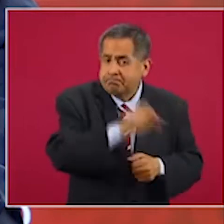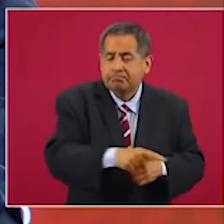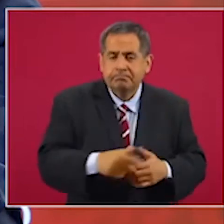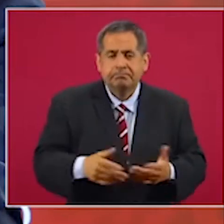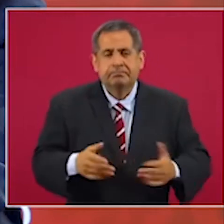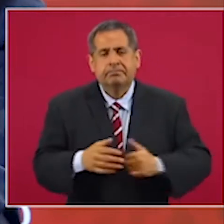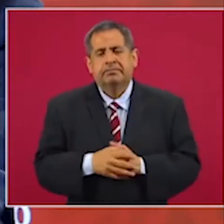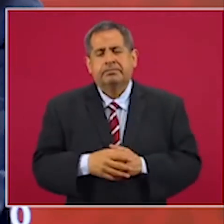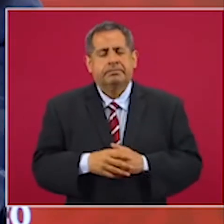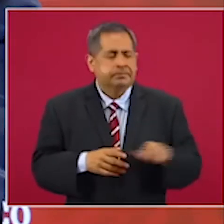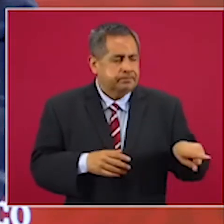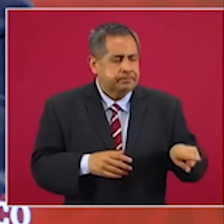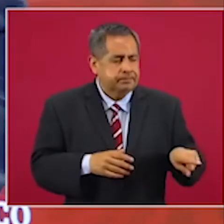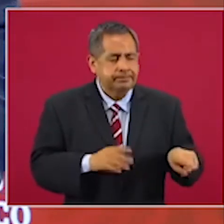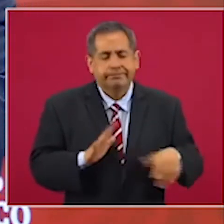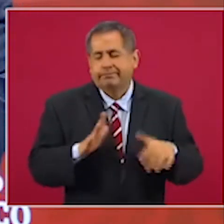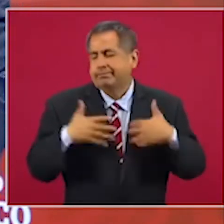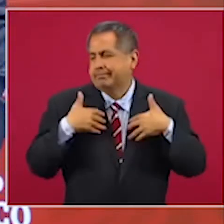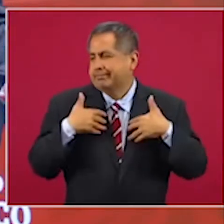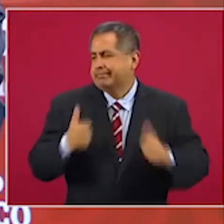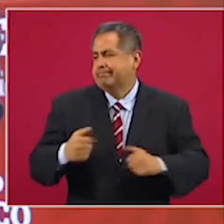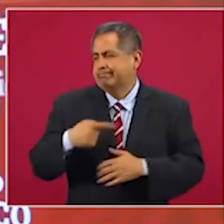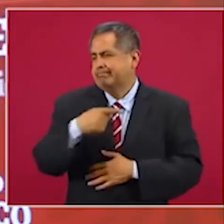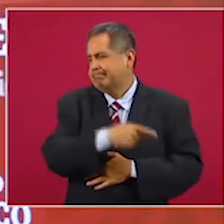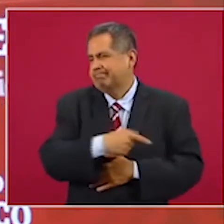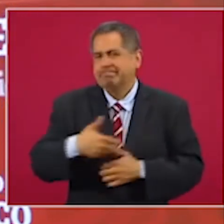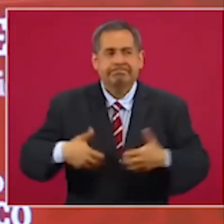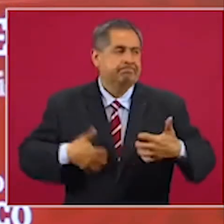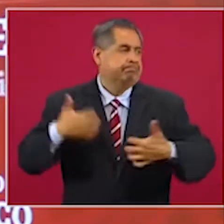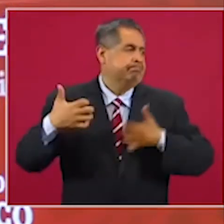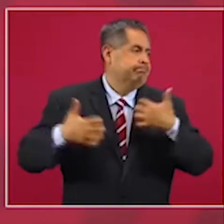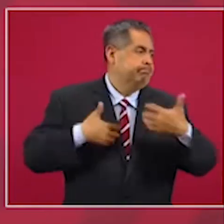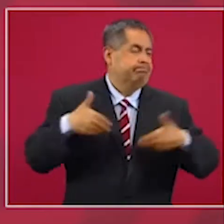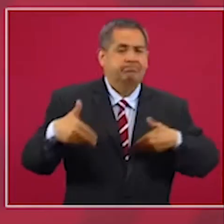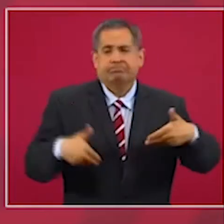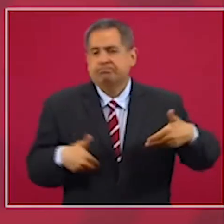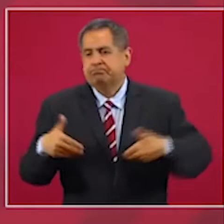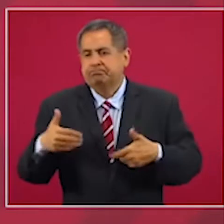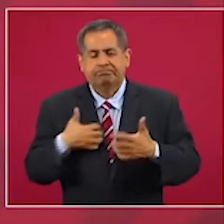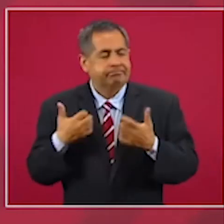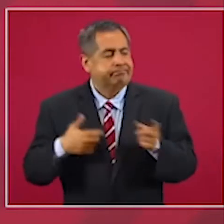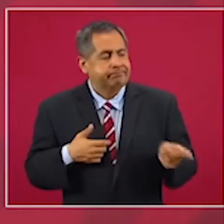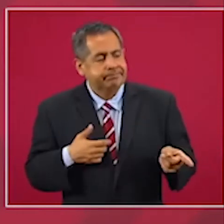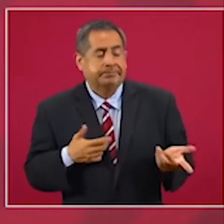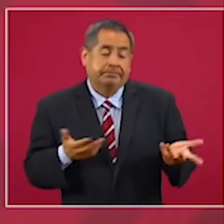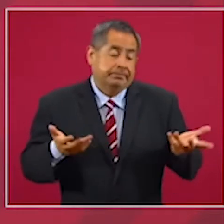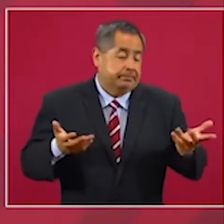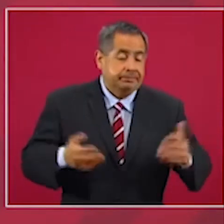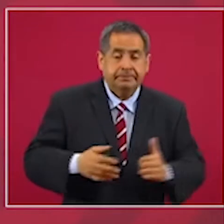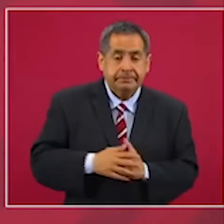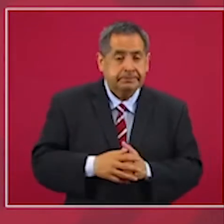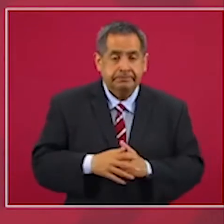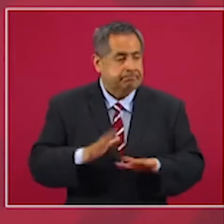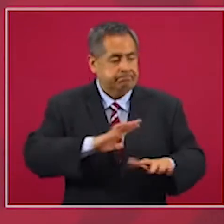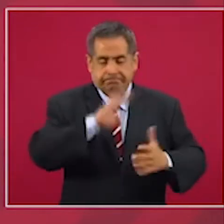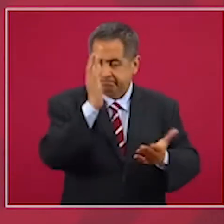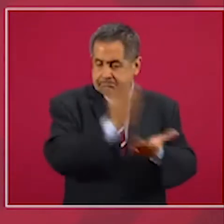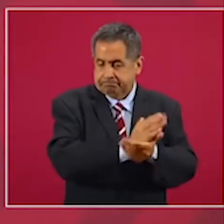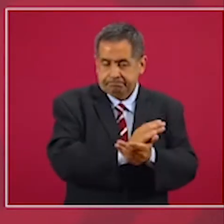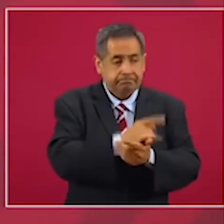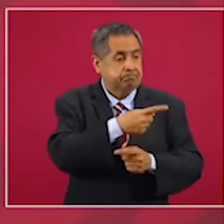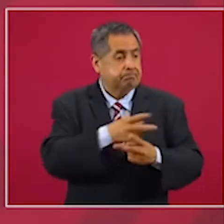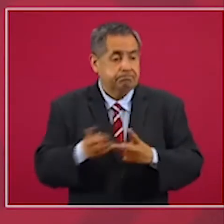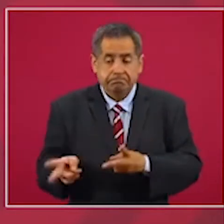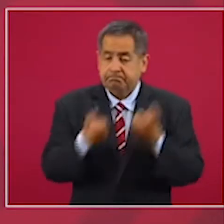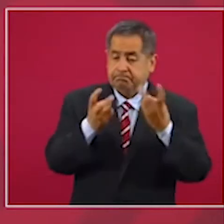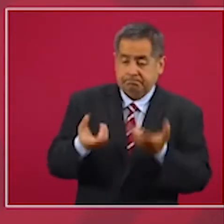el presidente andrés manuel lópez obrador anunció que instruyó a la secretaría de gobernación la elaboración de un decreto para la liberación de la